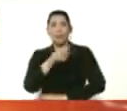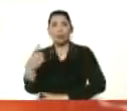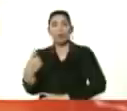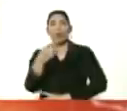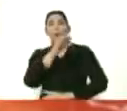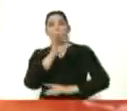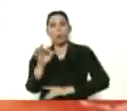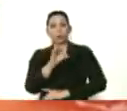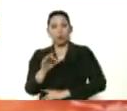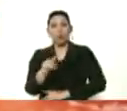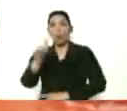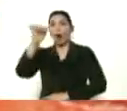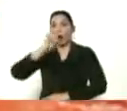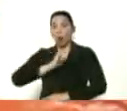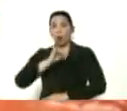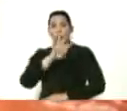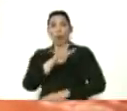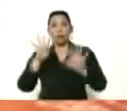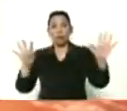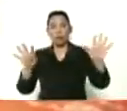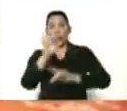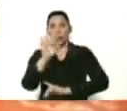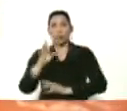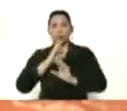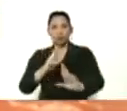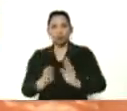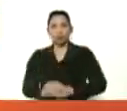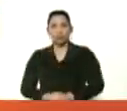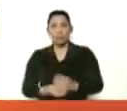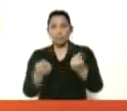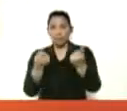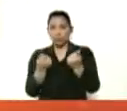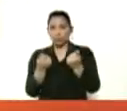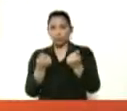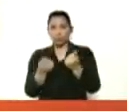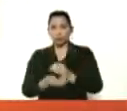61% agua potable, 49% precio,